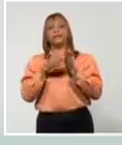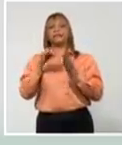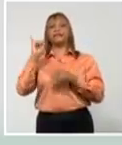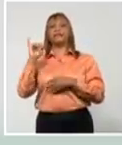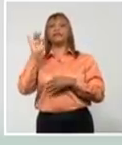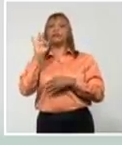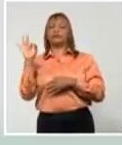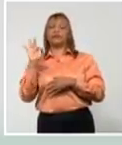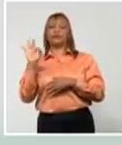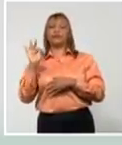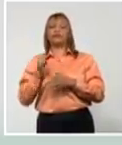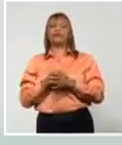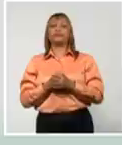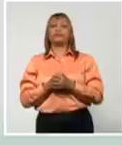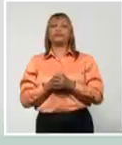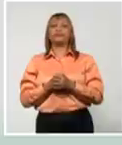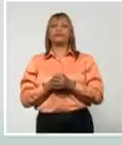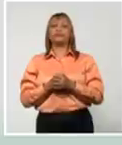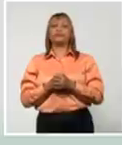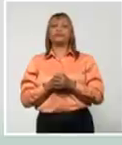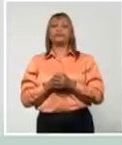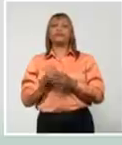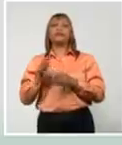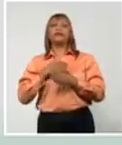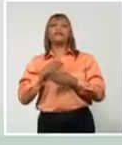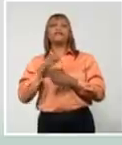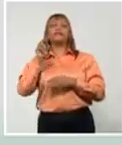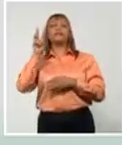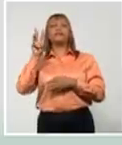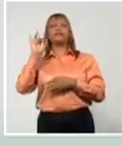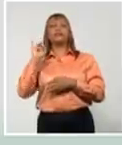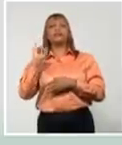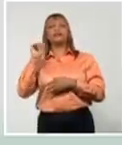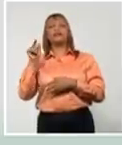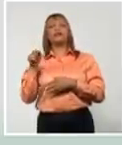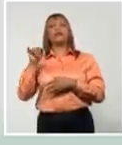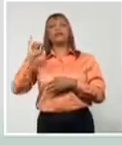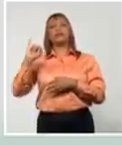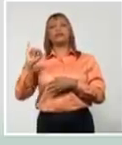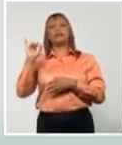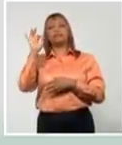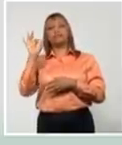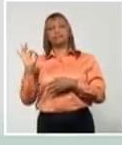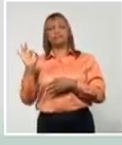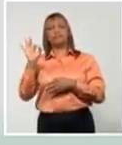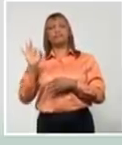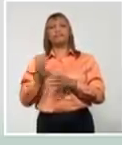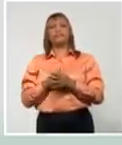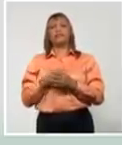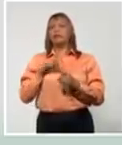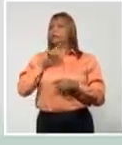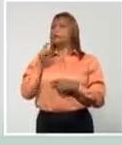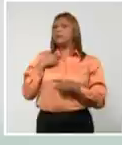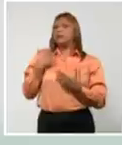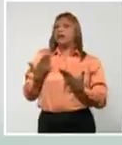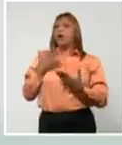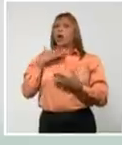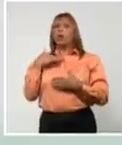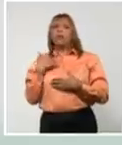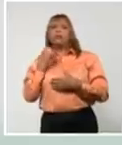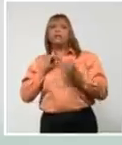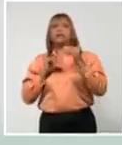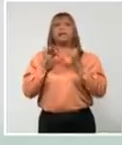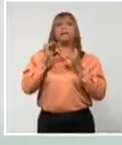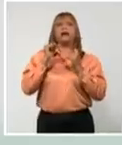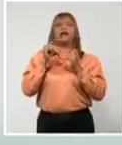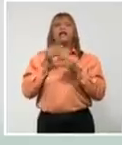76.688 y una tasa de 36,6 por 100.000 habitantes. Ustedes dirán, pero ¿cómo si tienen más, la tasa